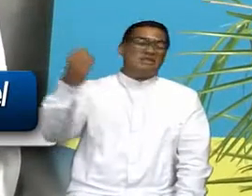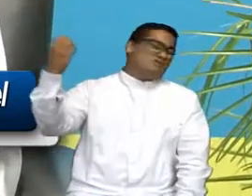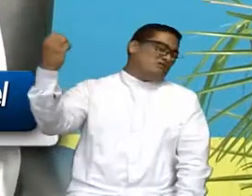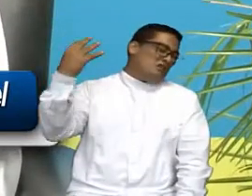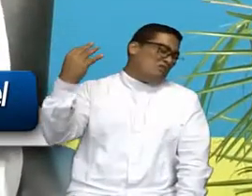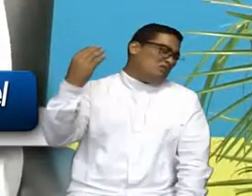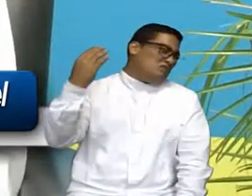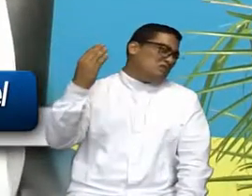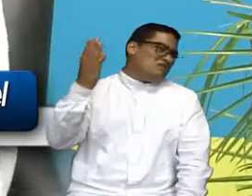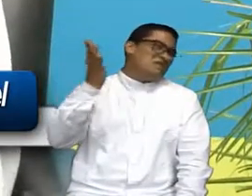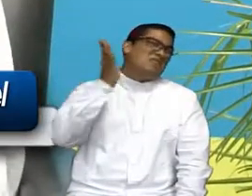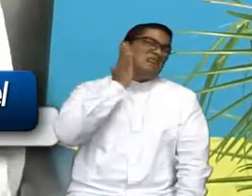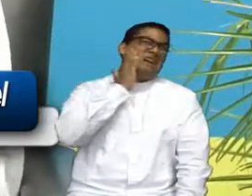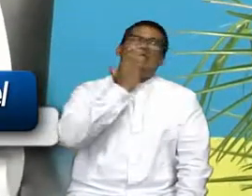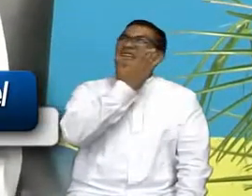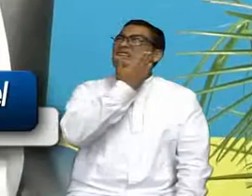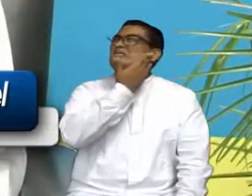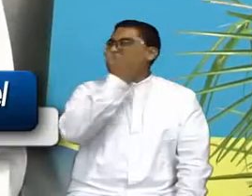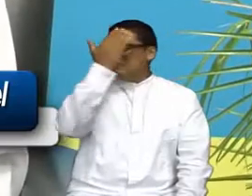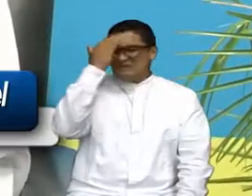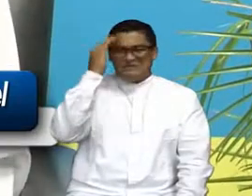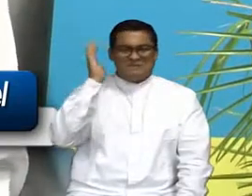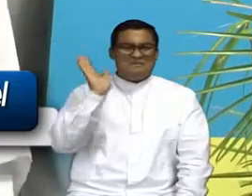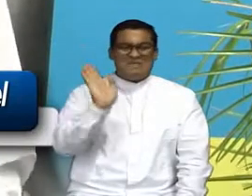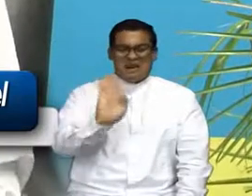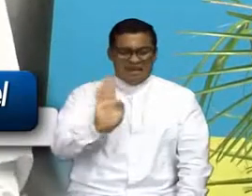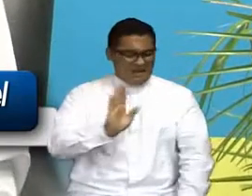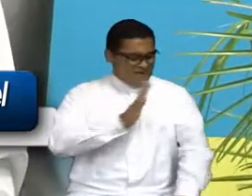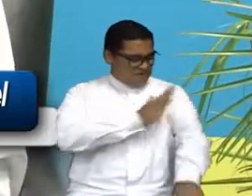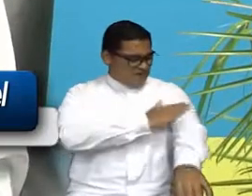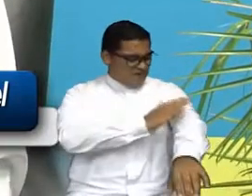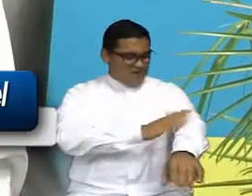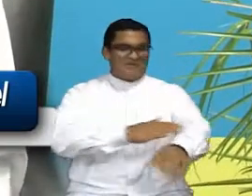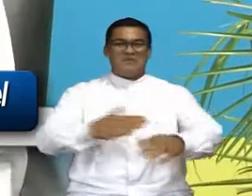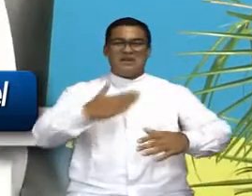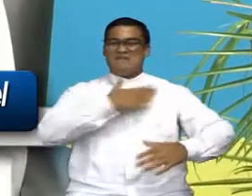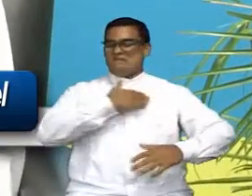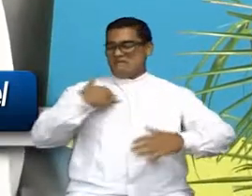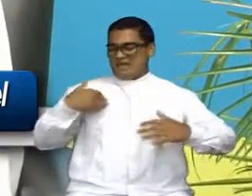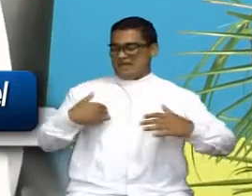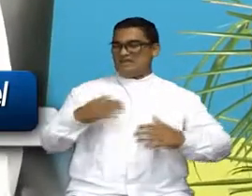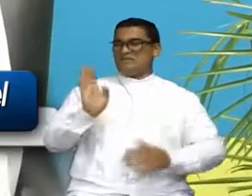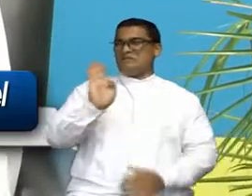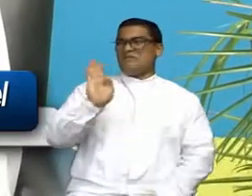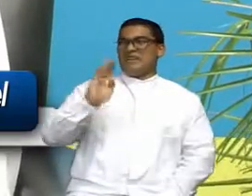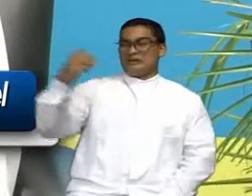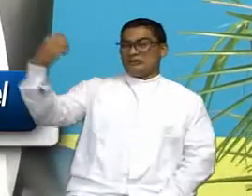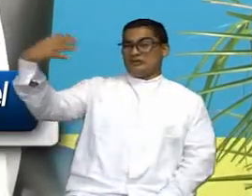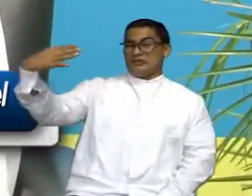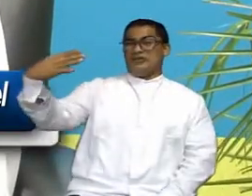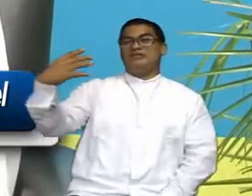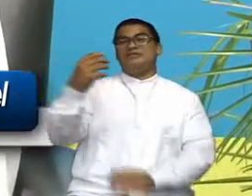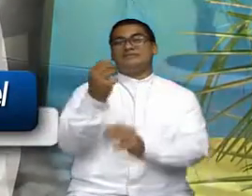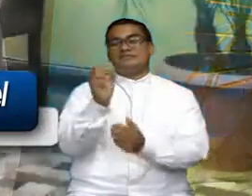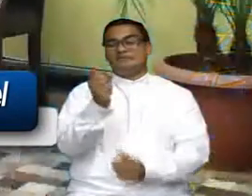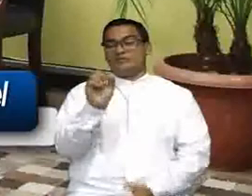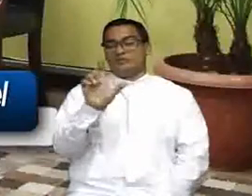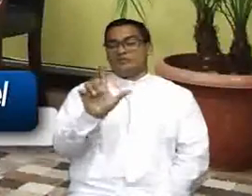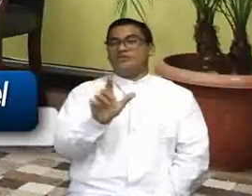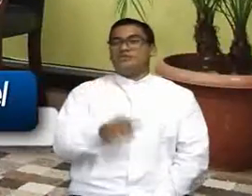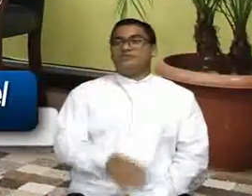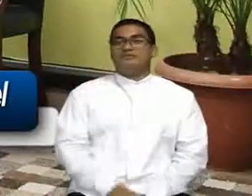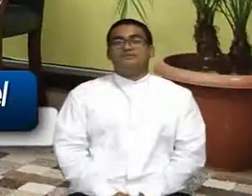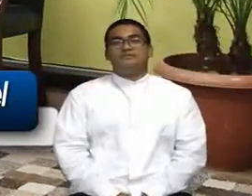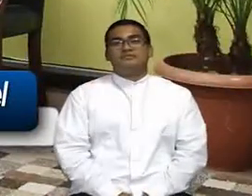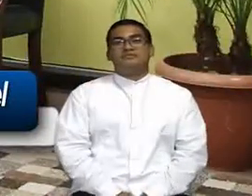solar. La cara, los brazos, sí. Que son el pecho, que son mayor área de exposición solar. Ahora, ¿son ideas mías o yo he visto